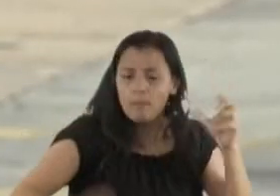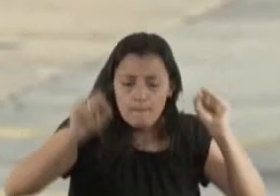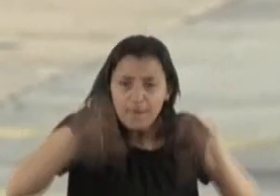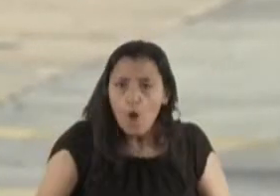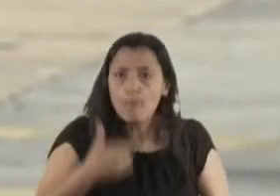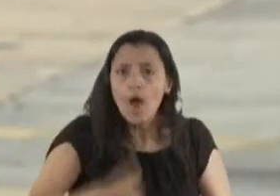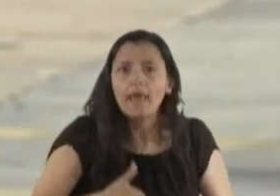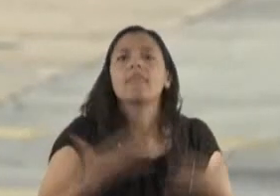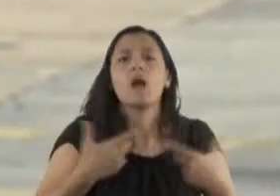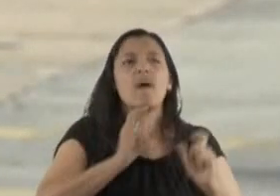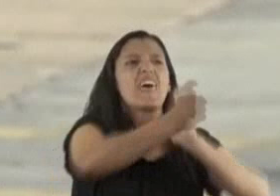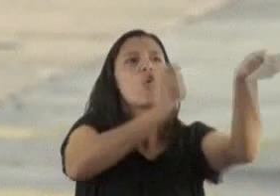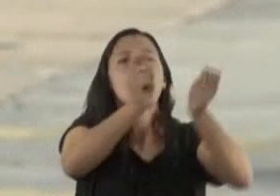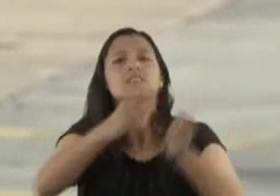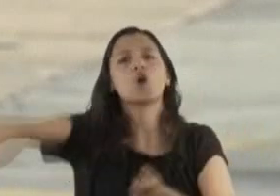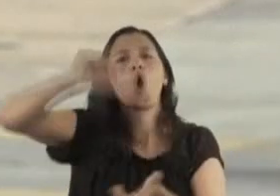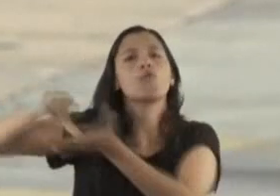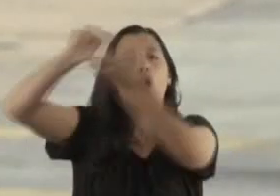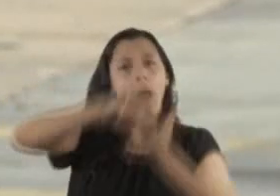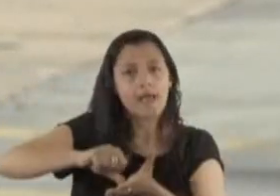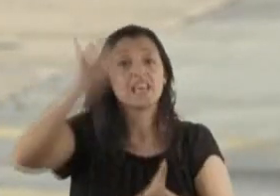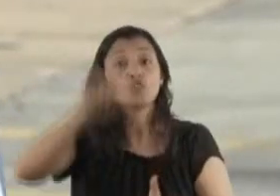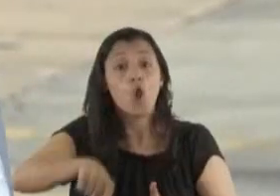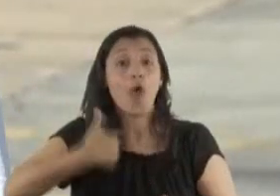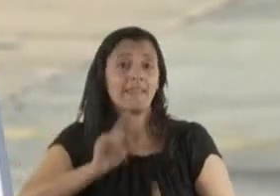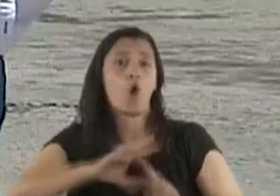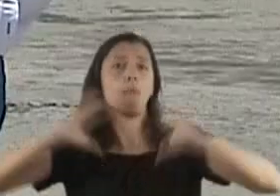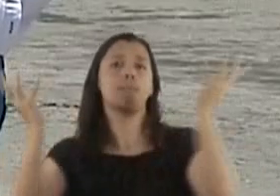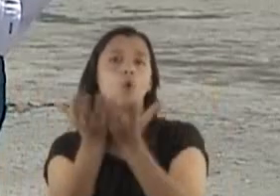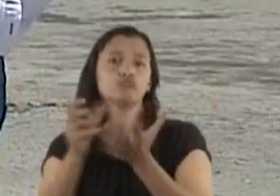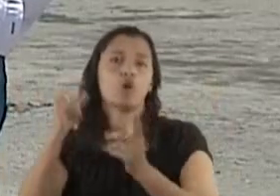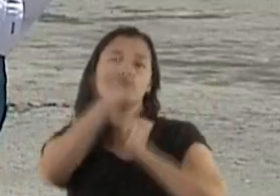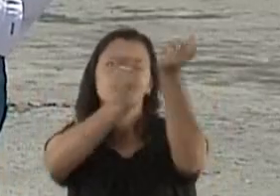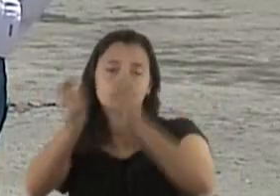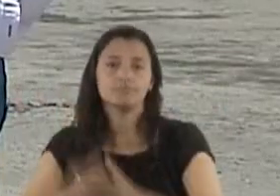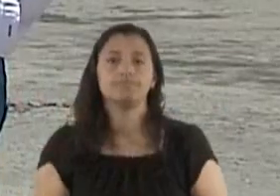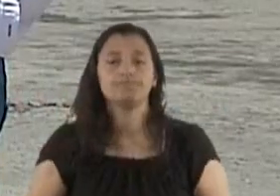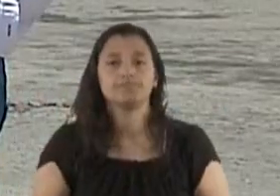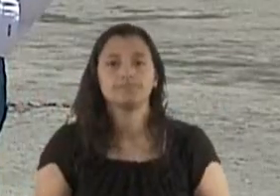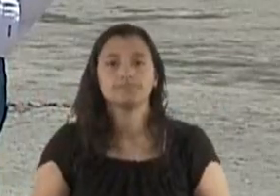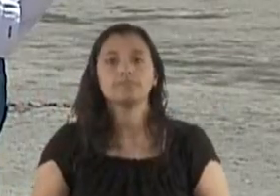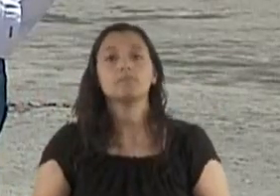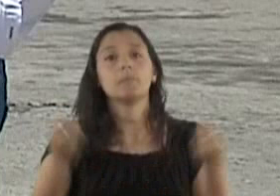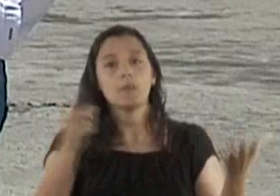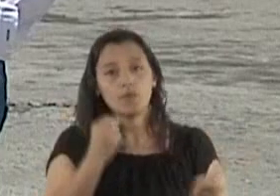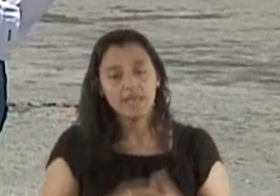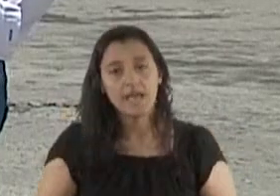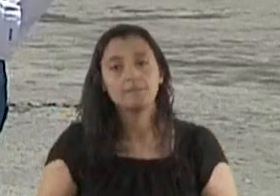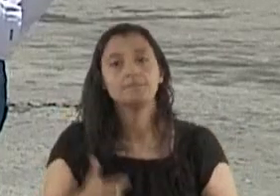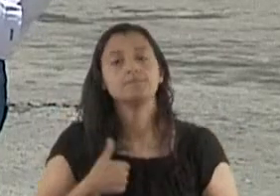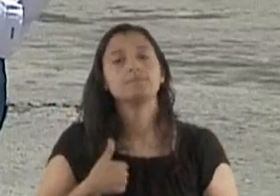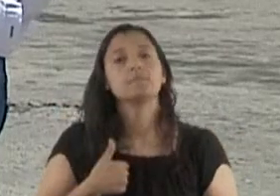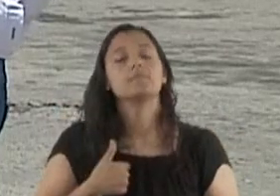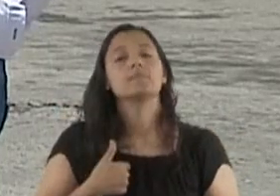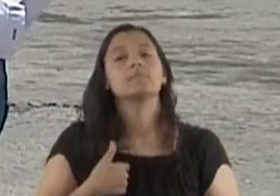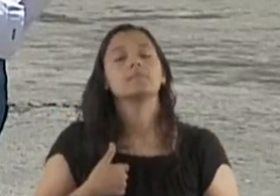distintas regiones no sólo en la argentina sino del mundo ministra canciller mediodía ignacio votar yo de américa de